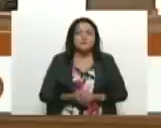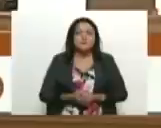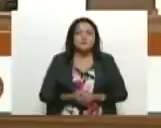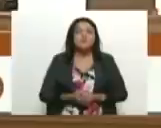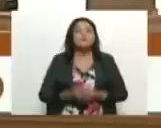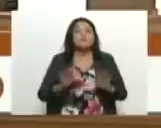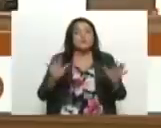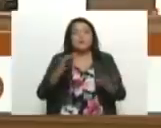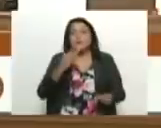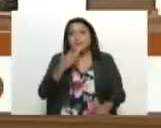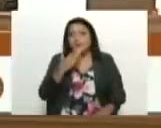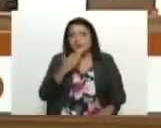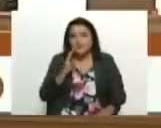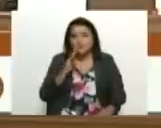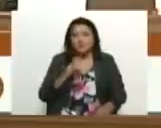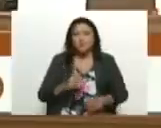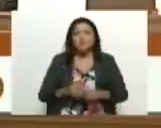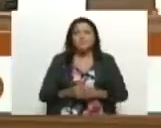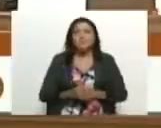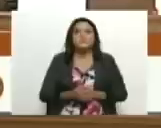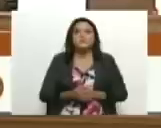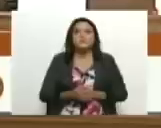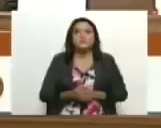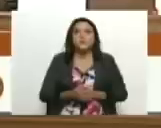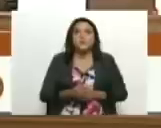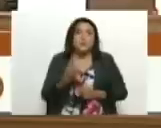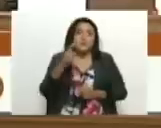Imaginen ustedes un ciudadano